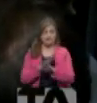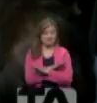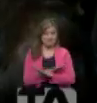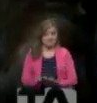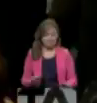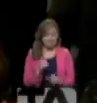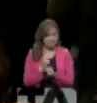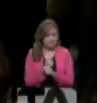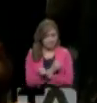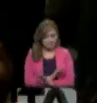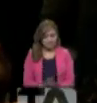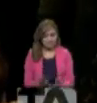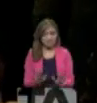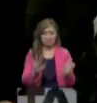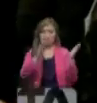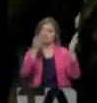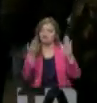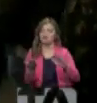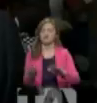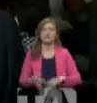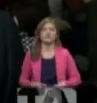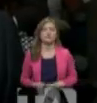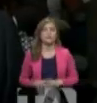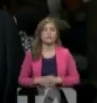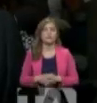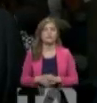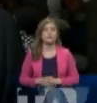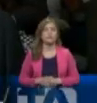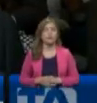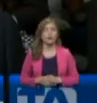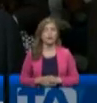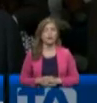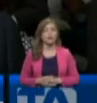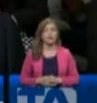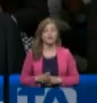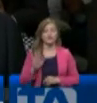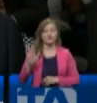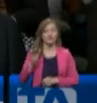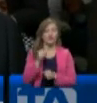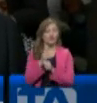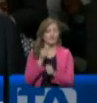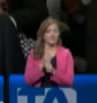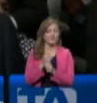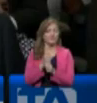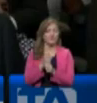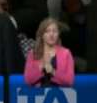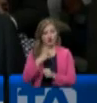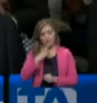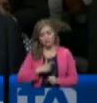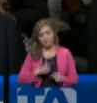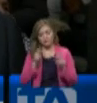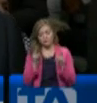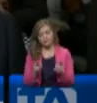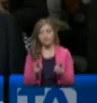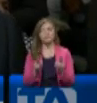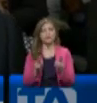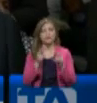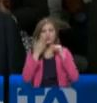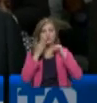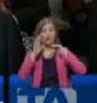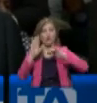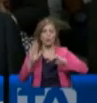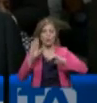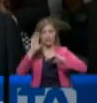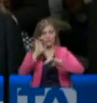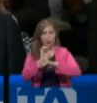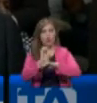el trabajo encomendado por los ecuatorianos. Indudable que él cumplió su rol como ser humano, como persona comprometida con